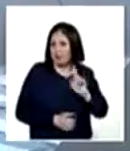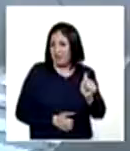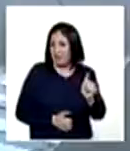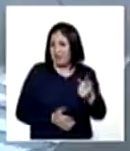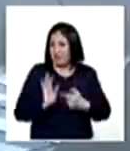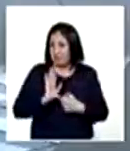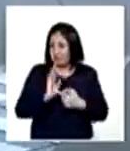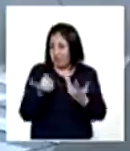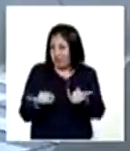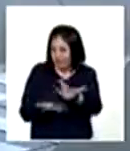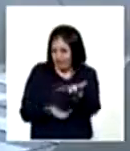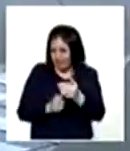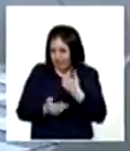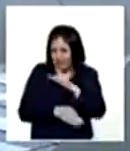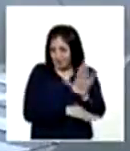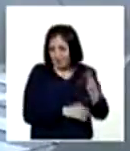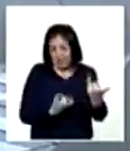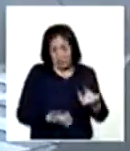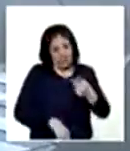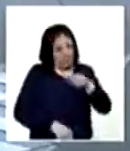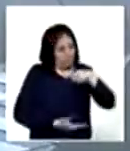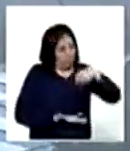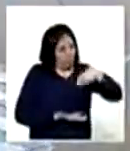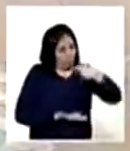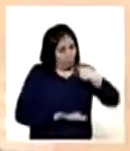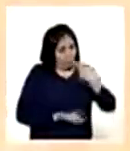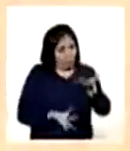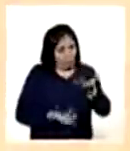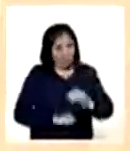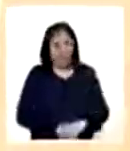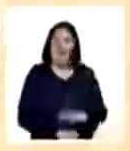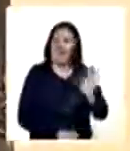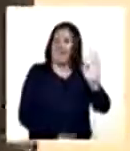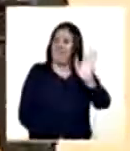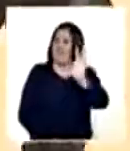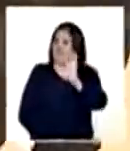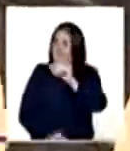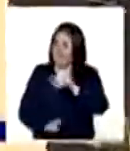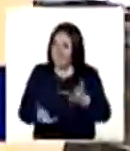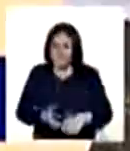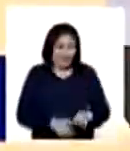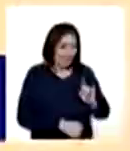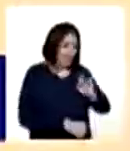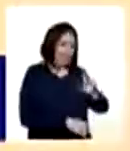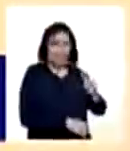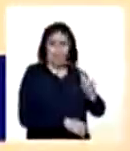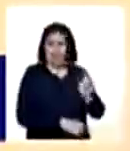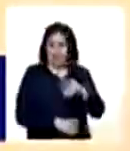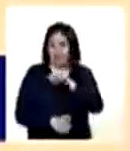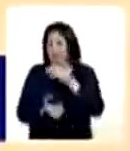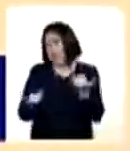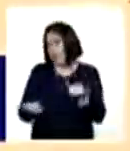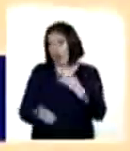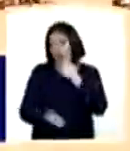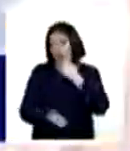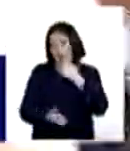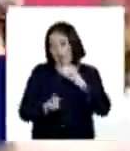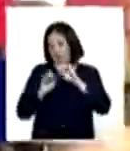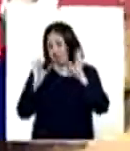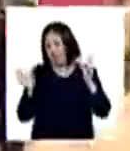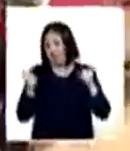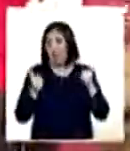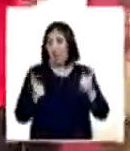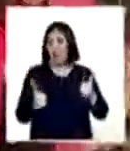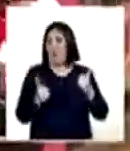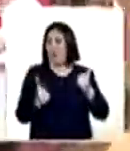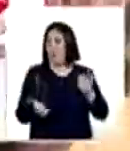mostrar ahora? Buenas tardes. Hora del almuerzo. Hola, ¿cómo están? Sigrid, Mari, buenas tardes. Hoy es feriado, es un excelente día para